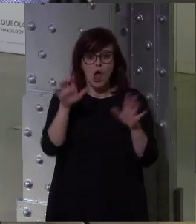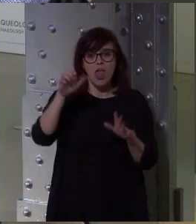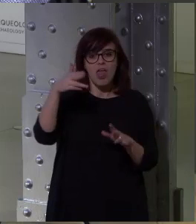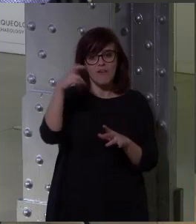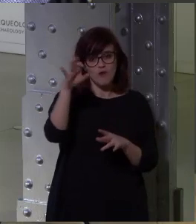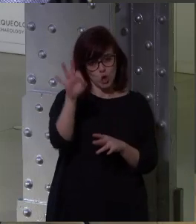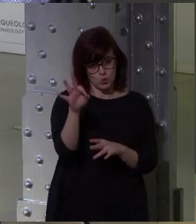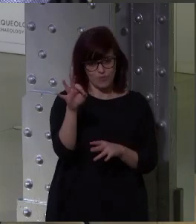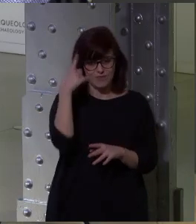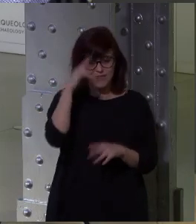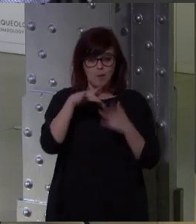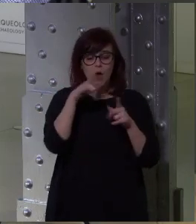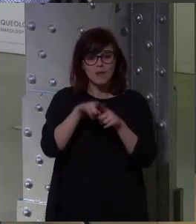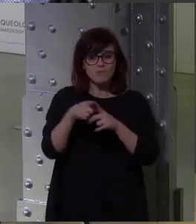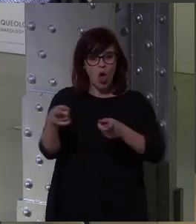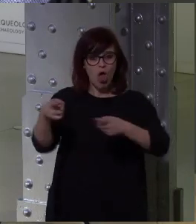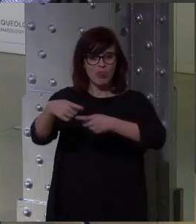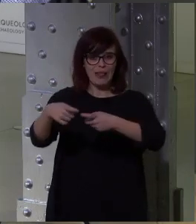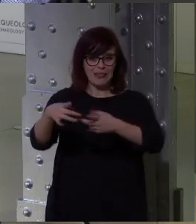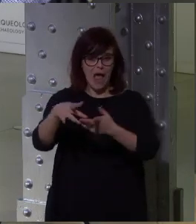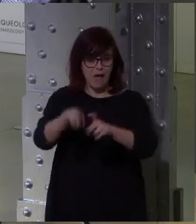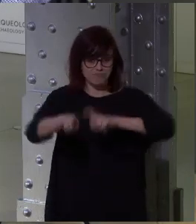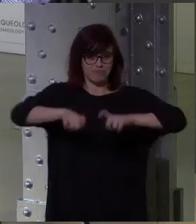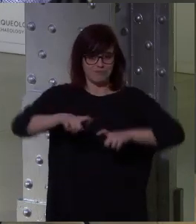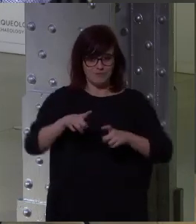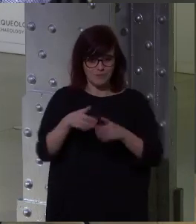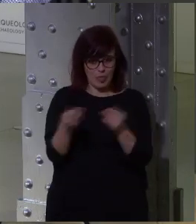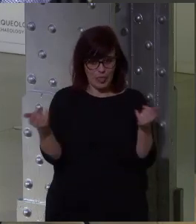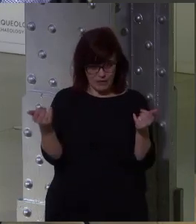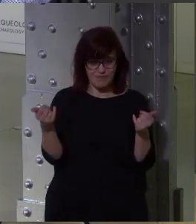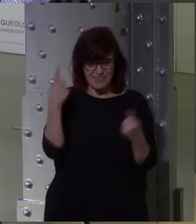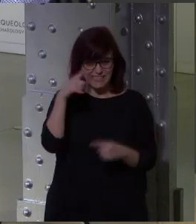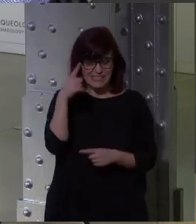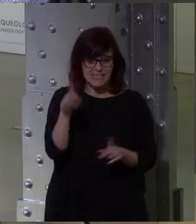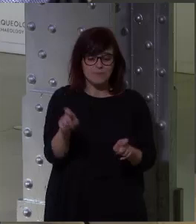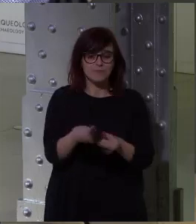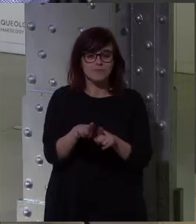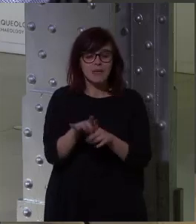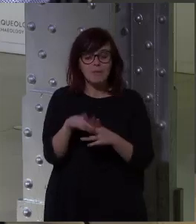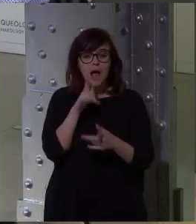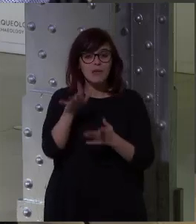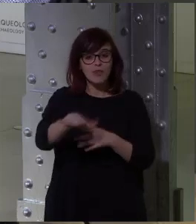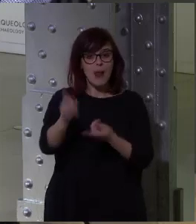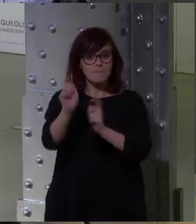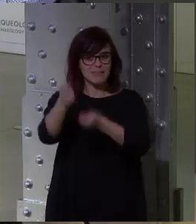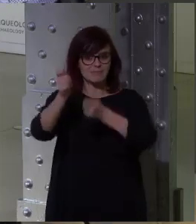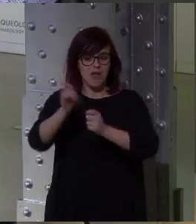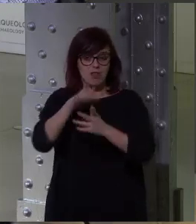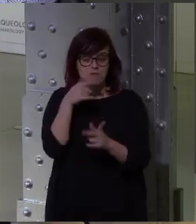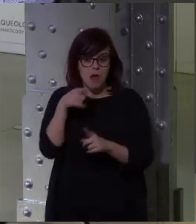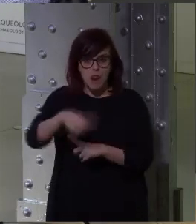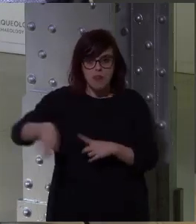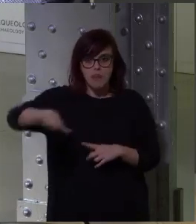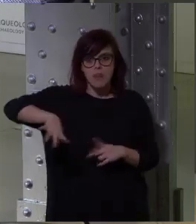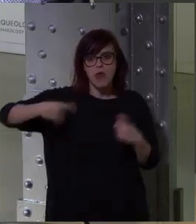Ebro y lo que ocurre con el delta del Ebro, que está en regresión, pero es que los sectores pesqueros, que son altamente dependientes